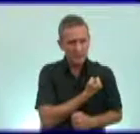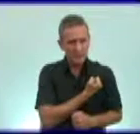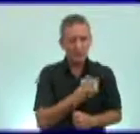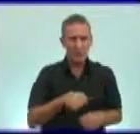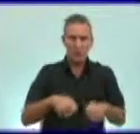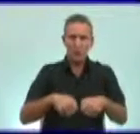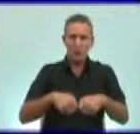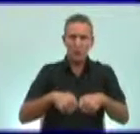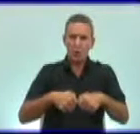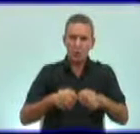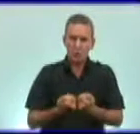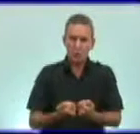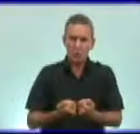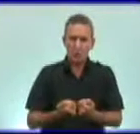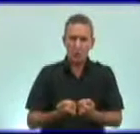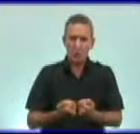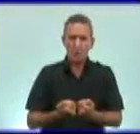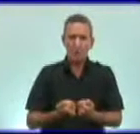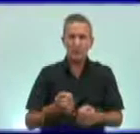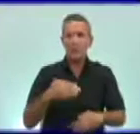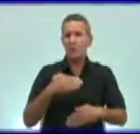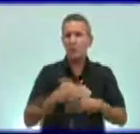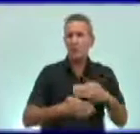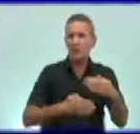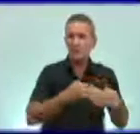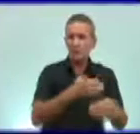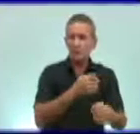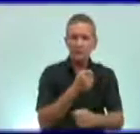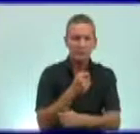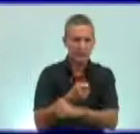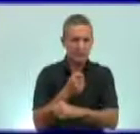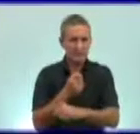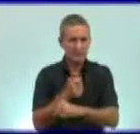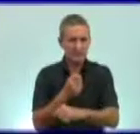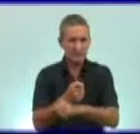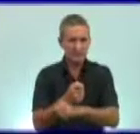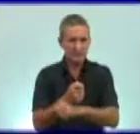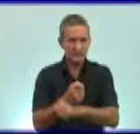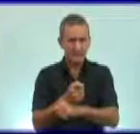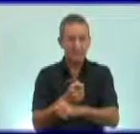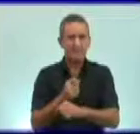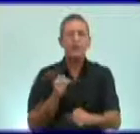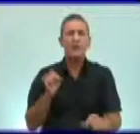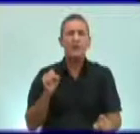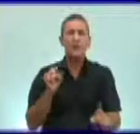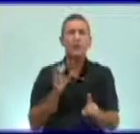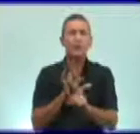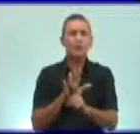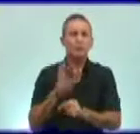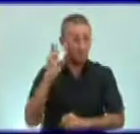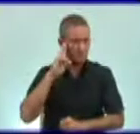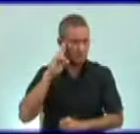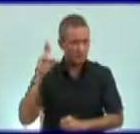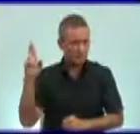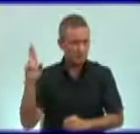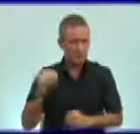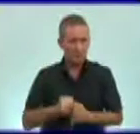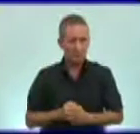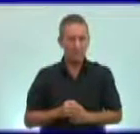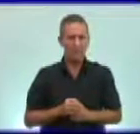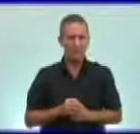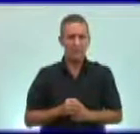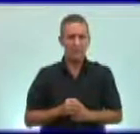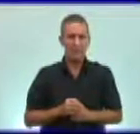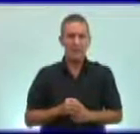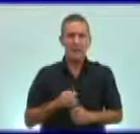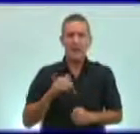campaña de alfabetización. Sobre esto dijo Fidel, y les dejo esa cita para que ustedes de manera reflexiva